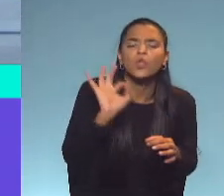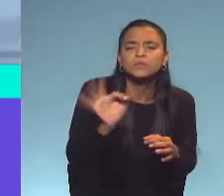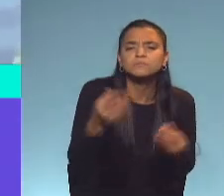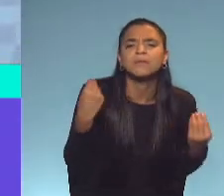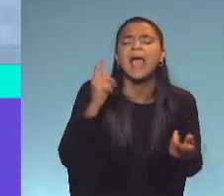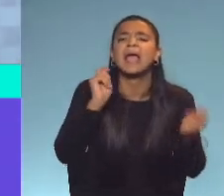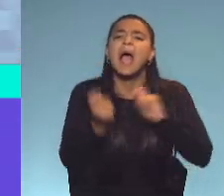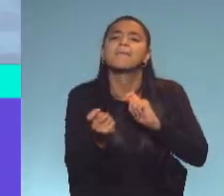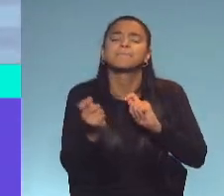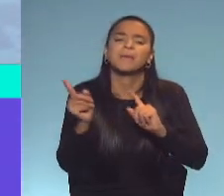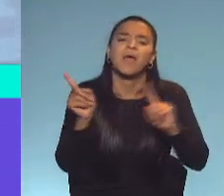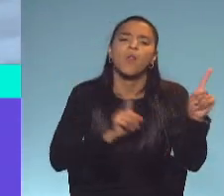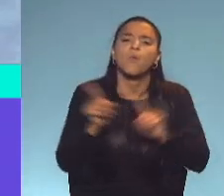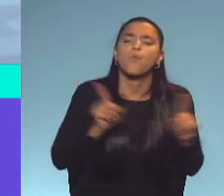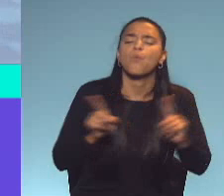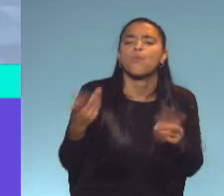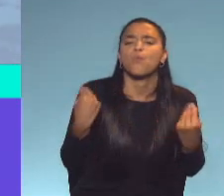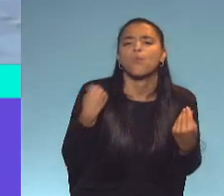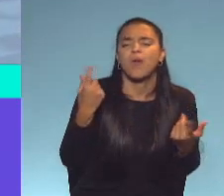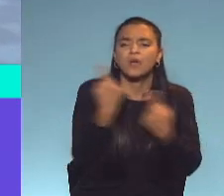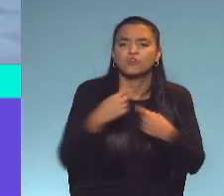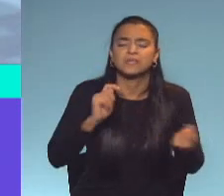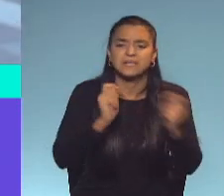habían cambiado la regla de juego del viernes a domingo?